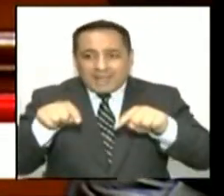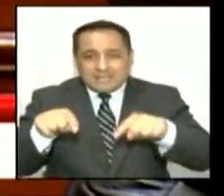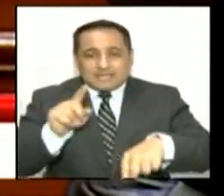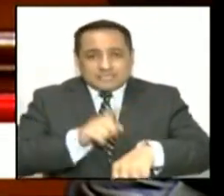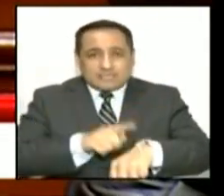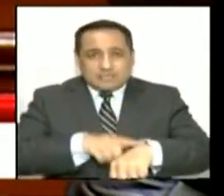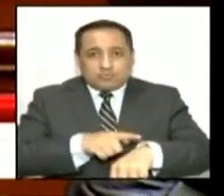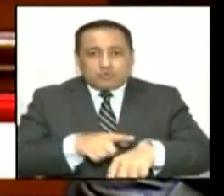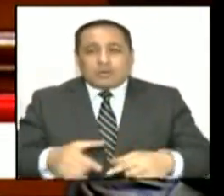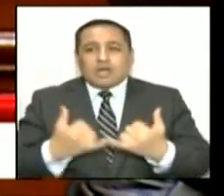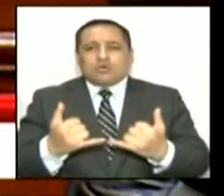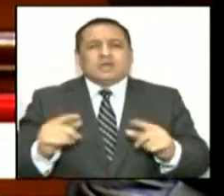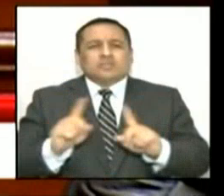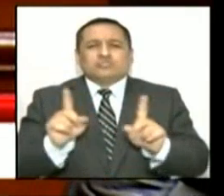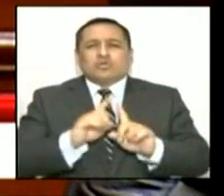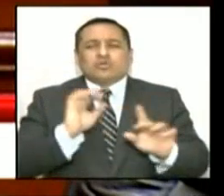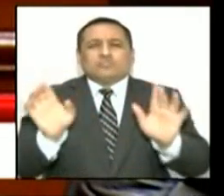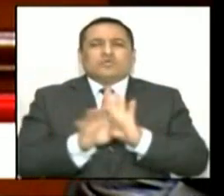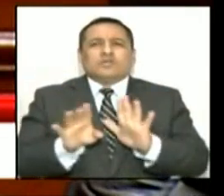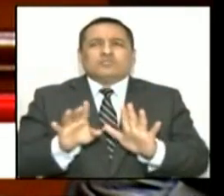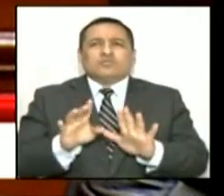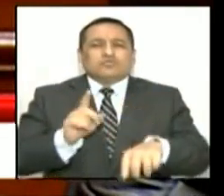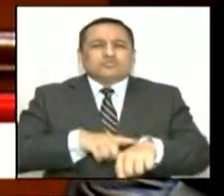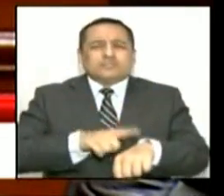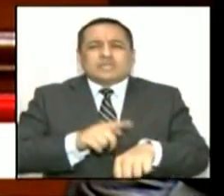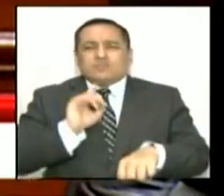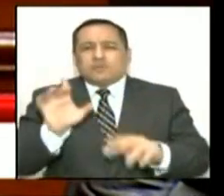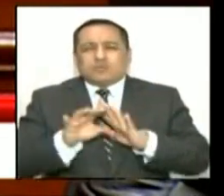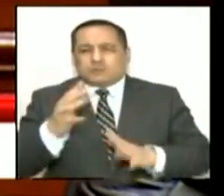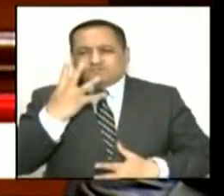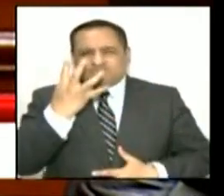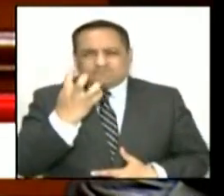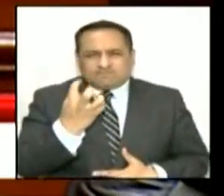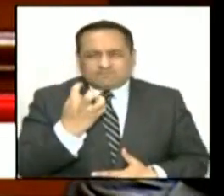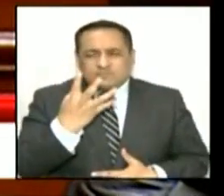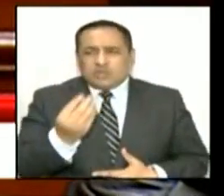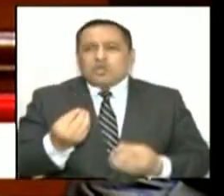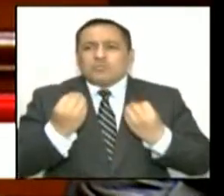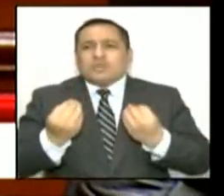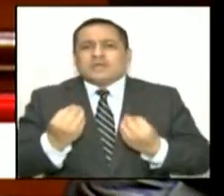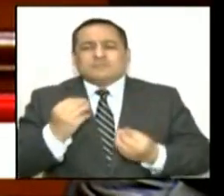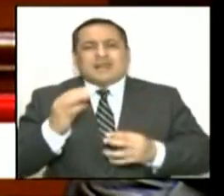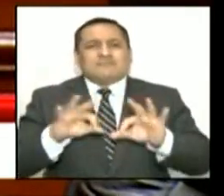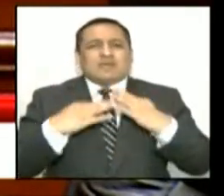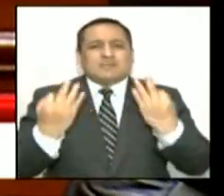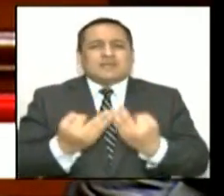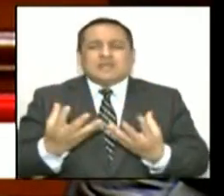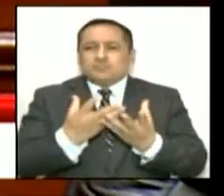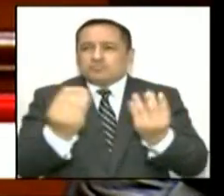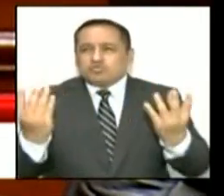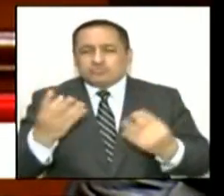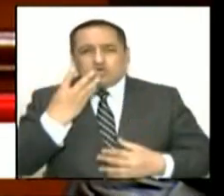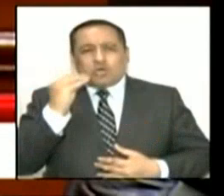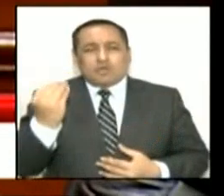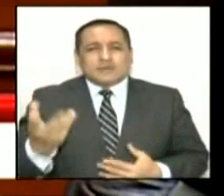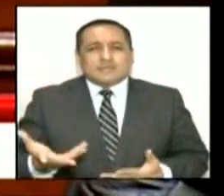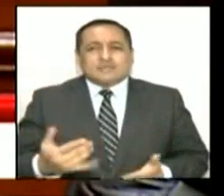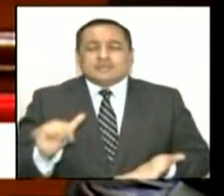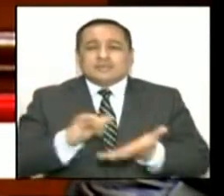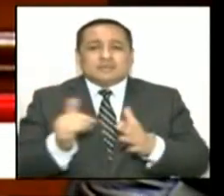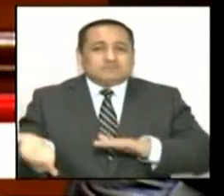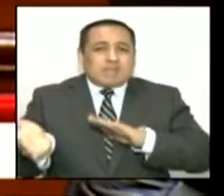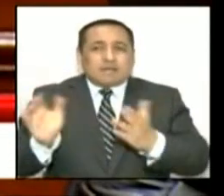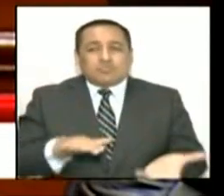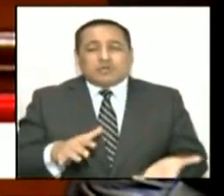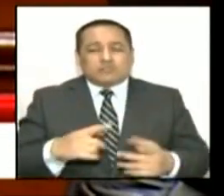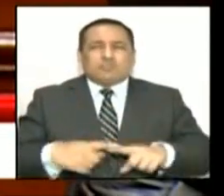sí, no una ocasión de amargura, como lo es para las familias de estos pobres jóvenes que han muerto